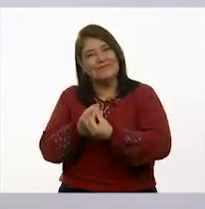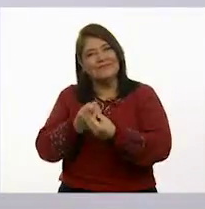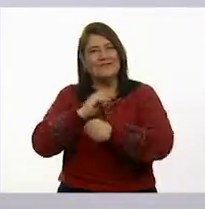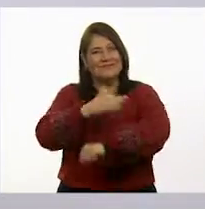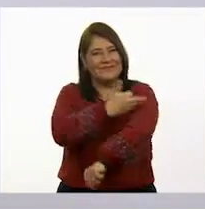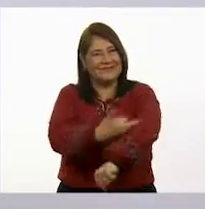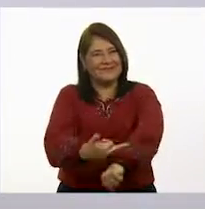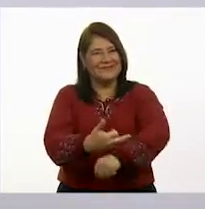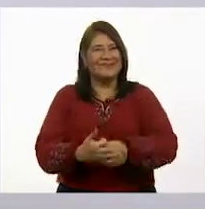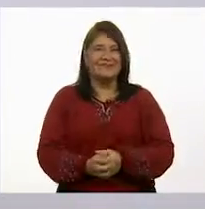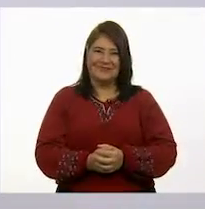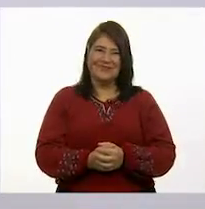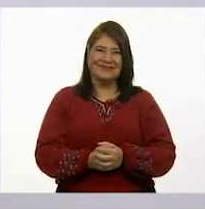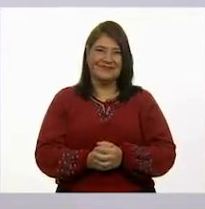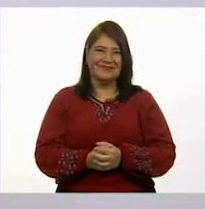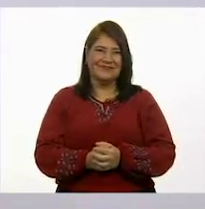familia.